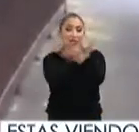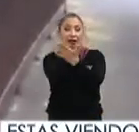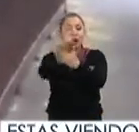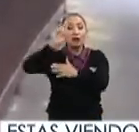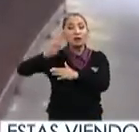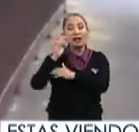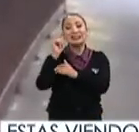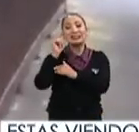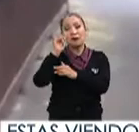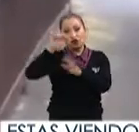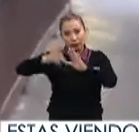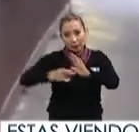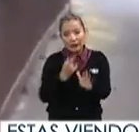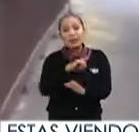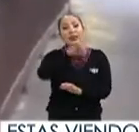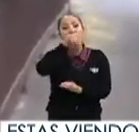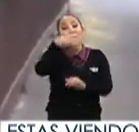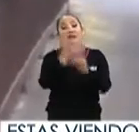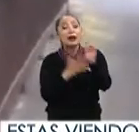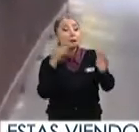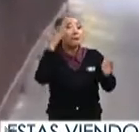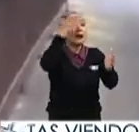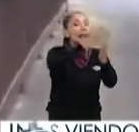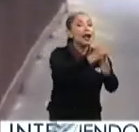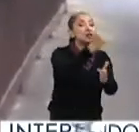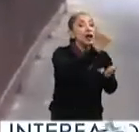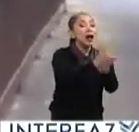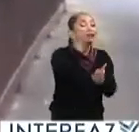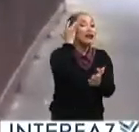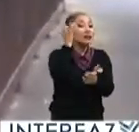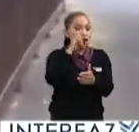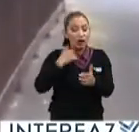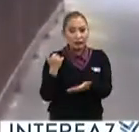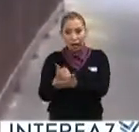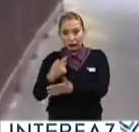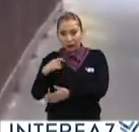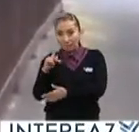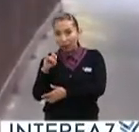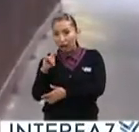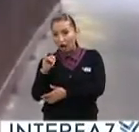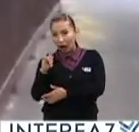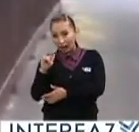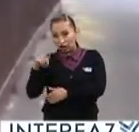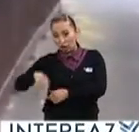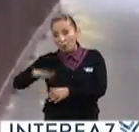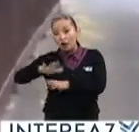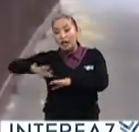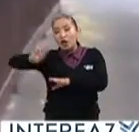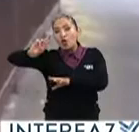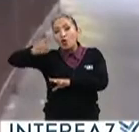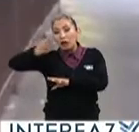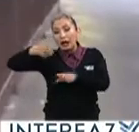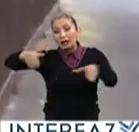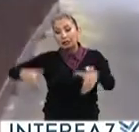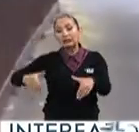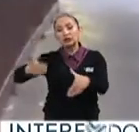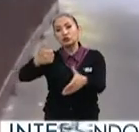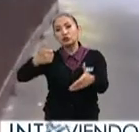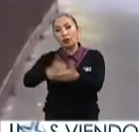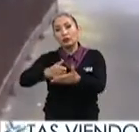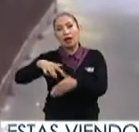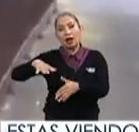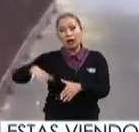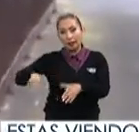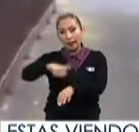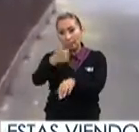Universidad de Stanford. Después viajaremos hasta la ciudad de San Francisco. En este momento estamos en la ciudad de Palo Alto debido a que es la ciudad